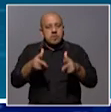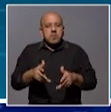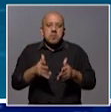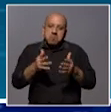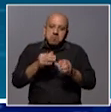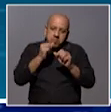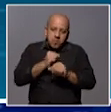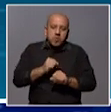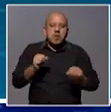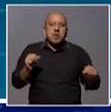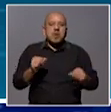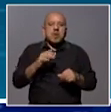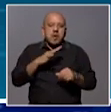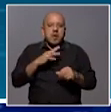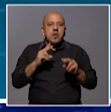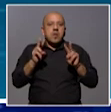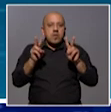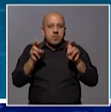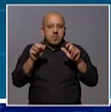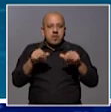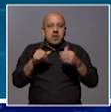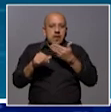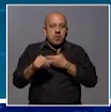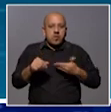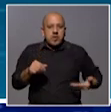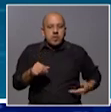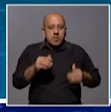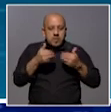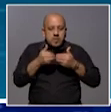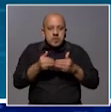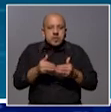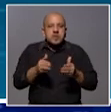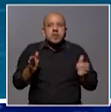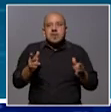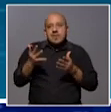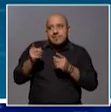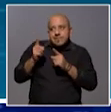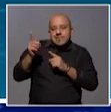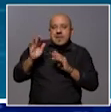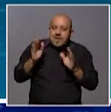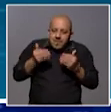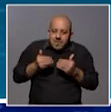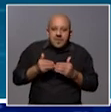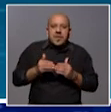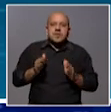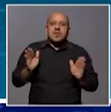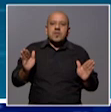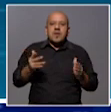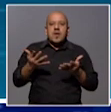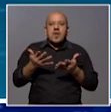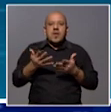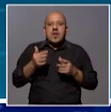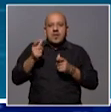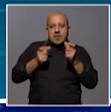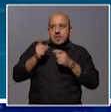podía haber una alta influencia teniendo en cuenta que el gobierno recién empezaba de esa especie de luna de miel que dicen suele hacer que las poblaciones